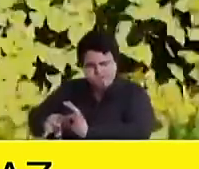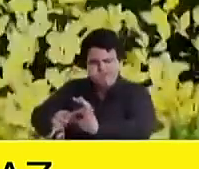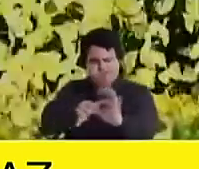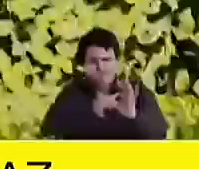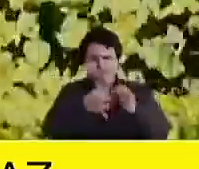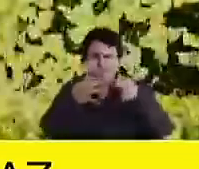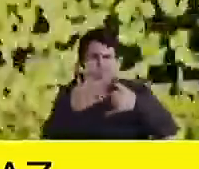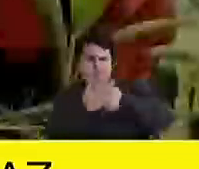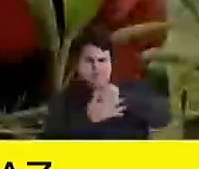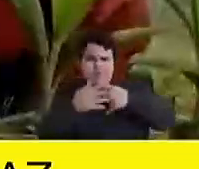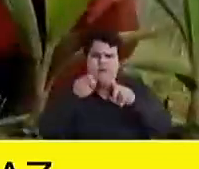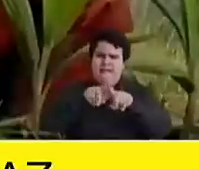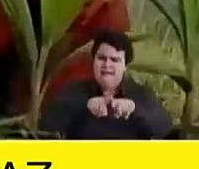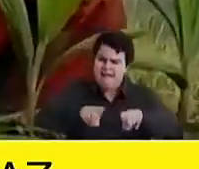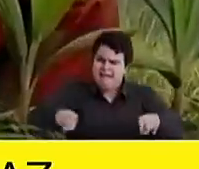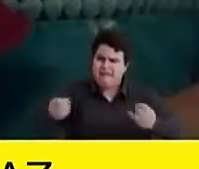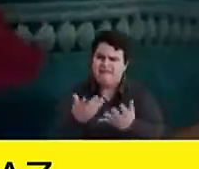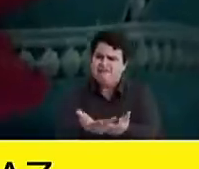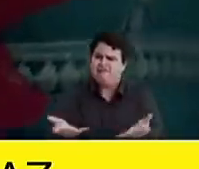digamos, disfrutar, conocer,